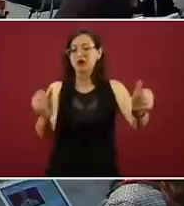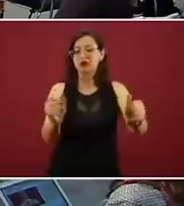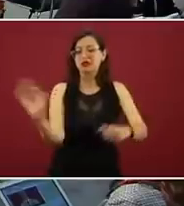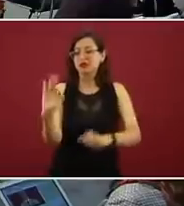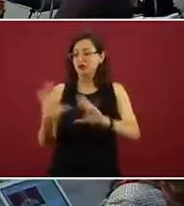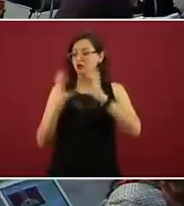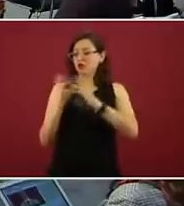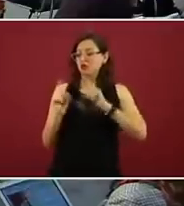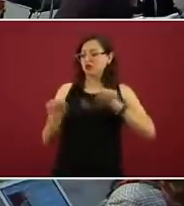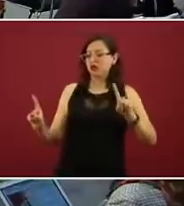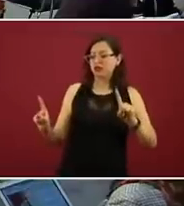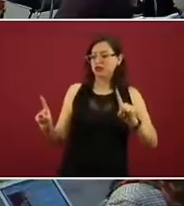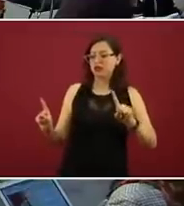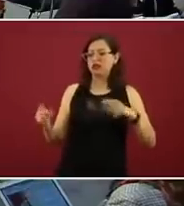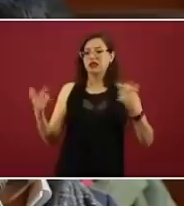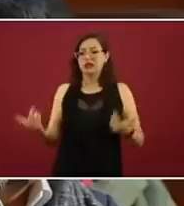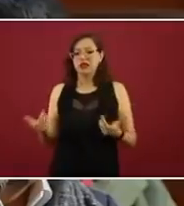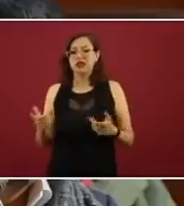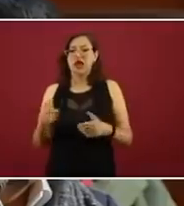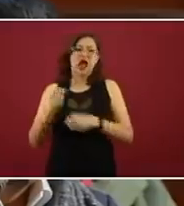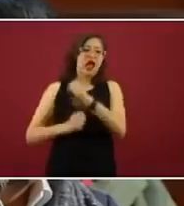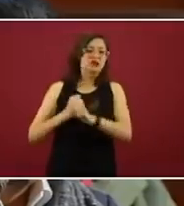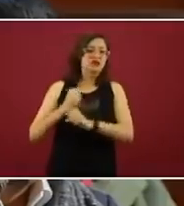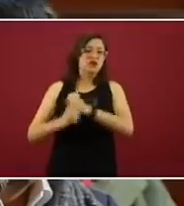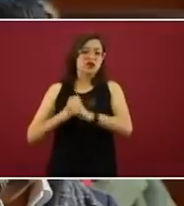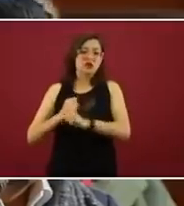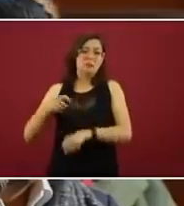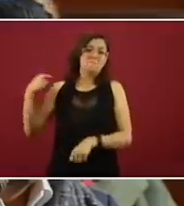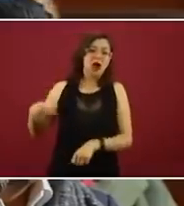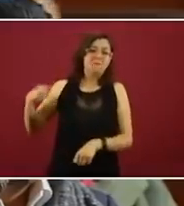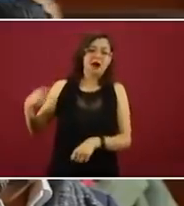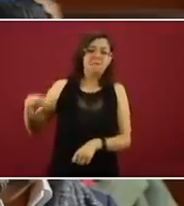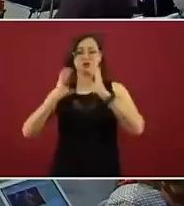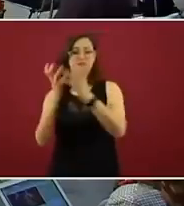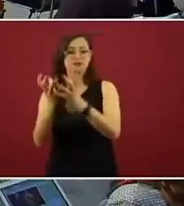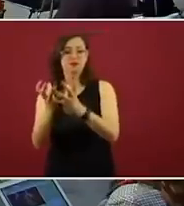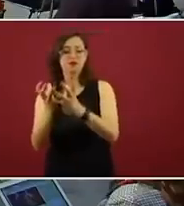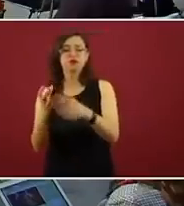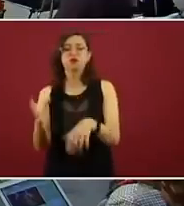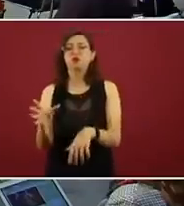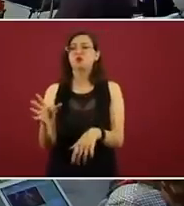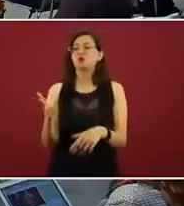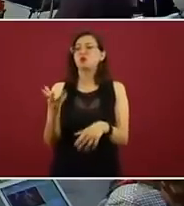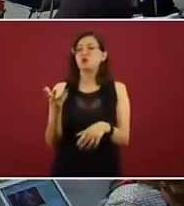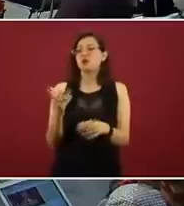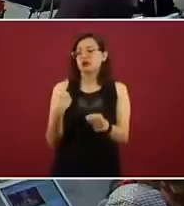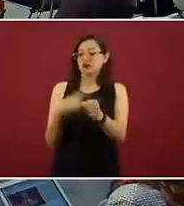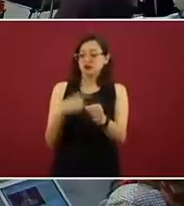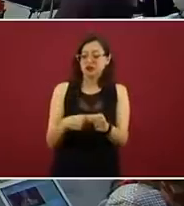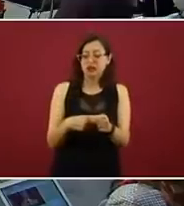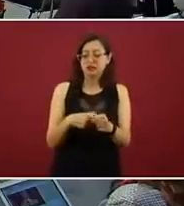ser igual. La ciclotonía por décadas del desastre económico lo tenemos muy claro desde el año 2000,